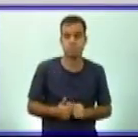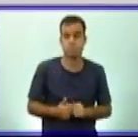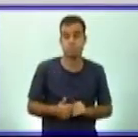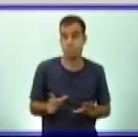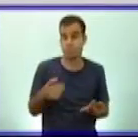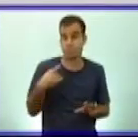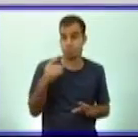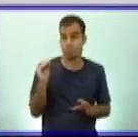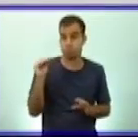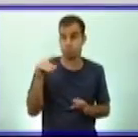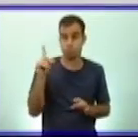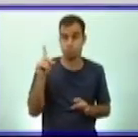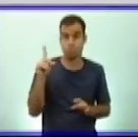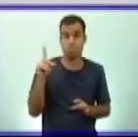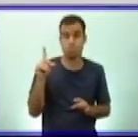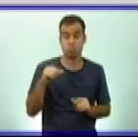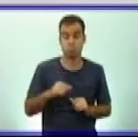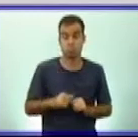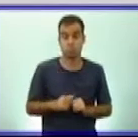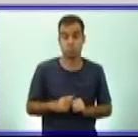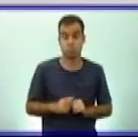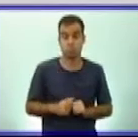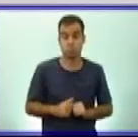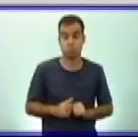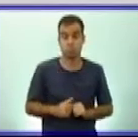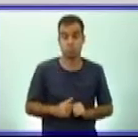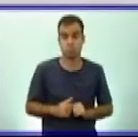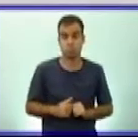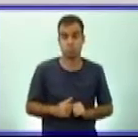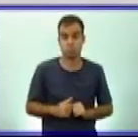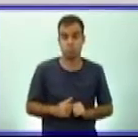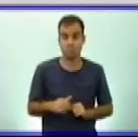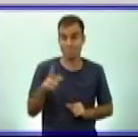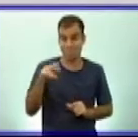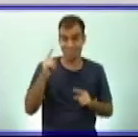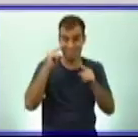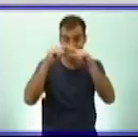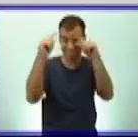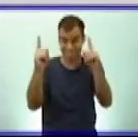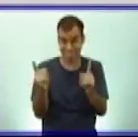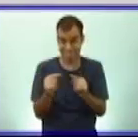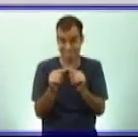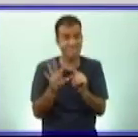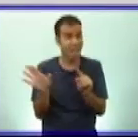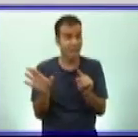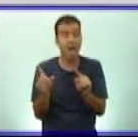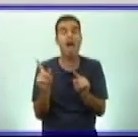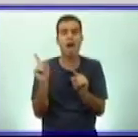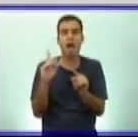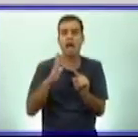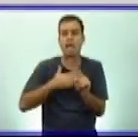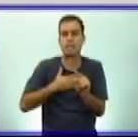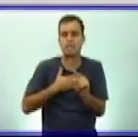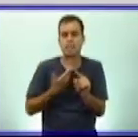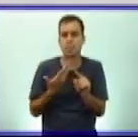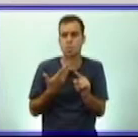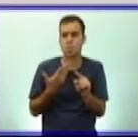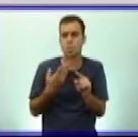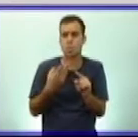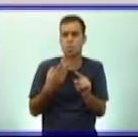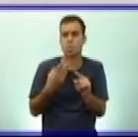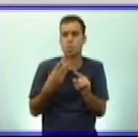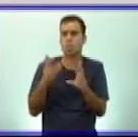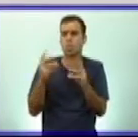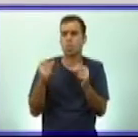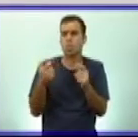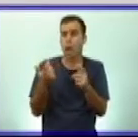presentes en el circuito, ¿qué magnitudes realmente reportan? Los instrumentos los